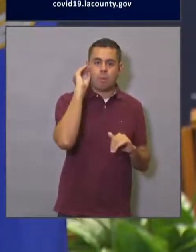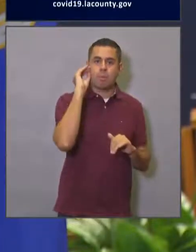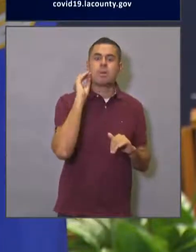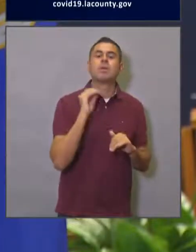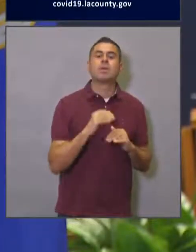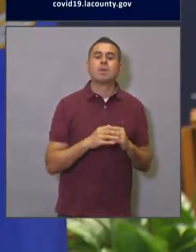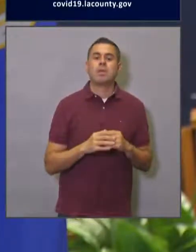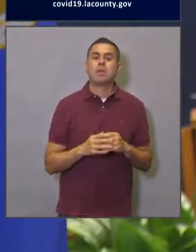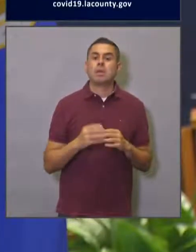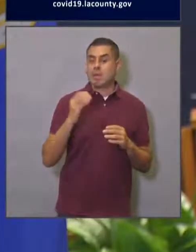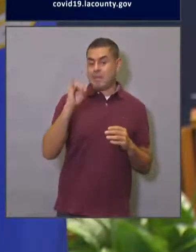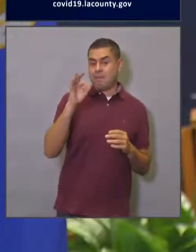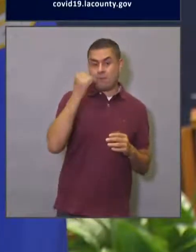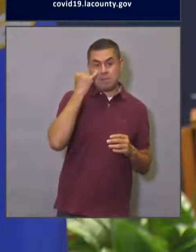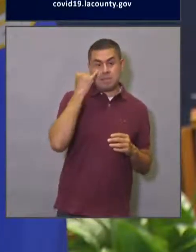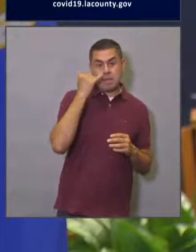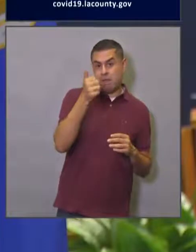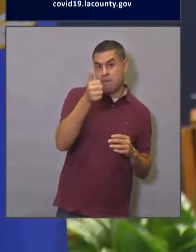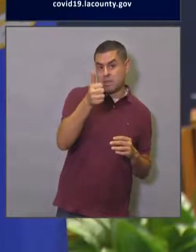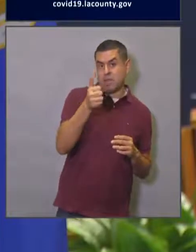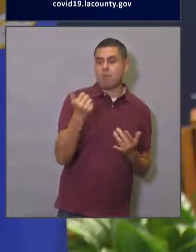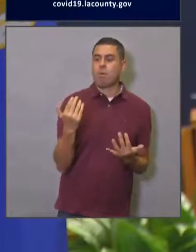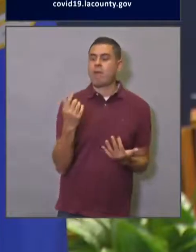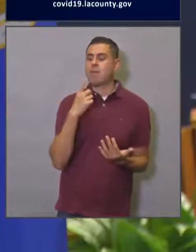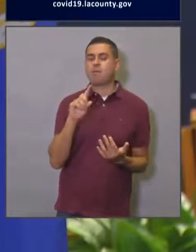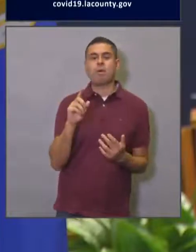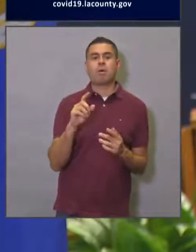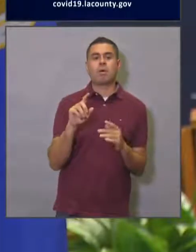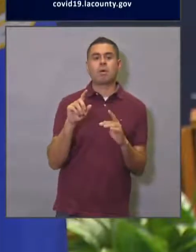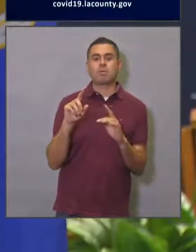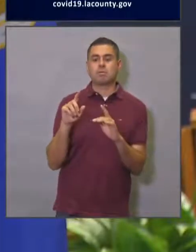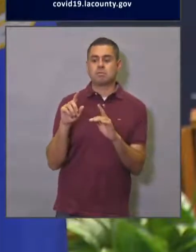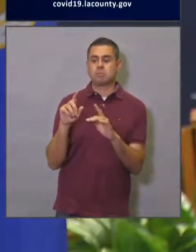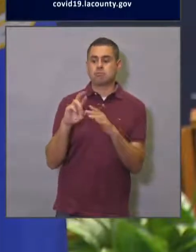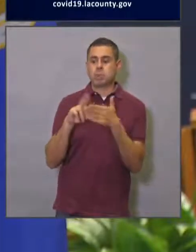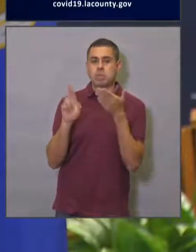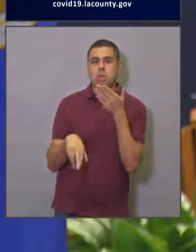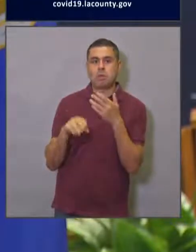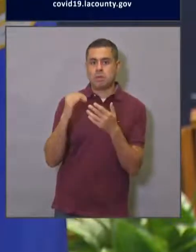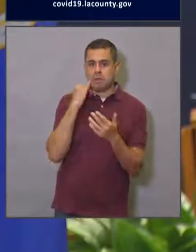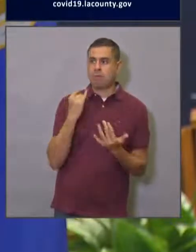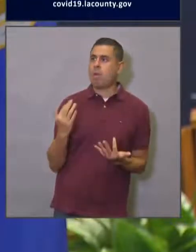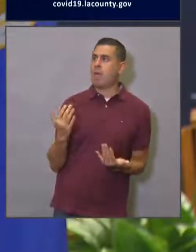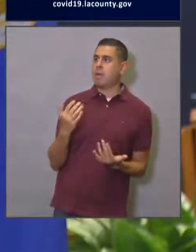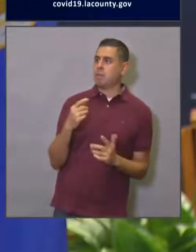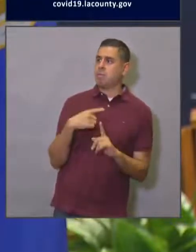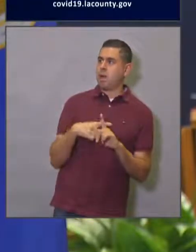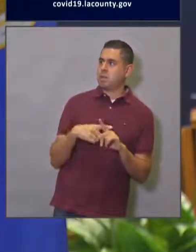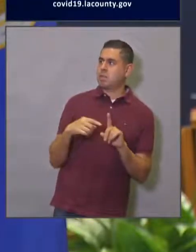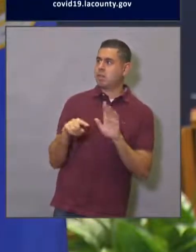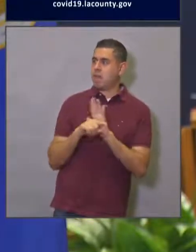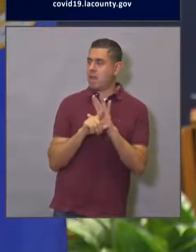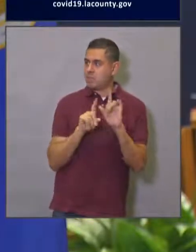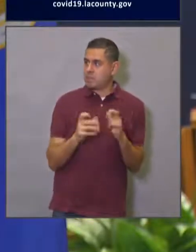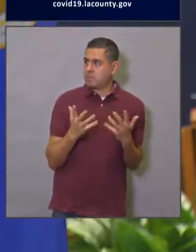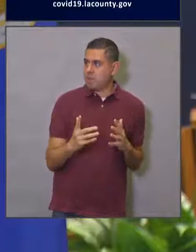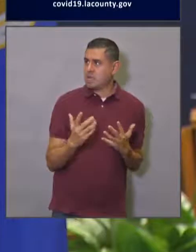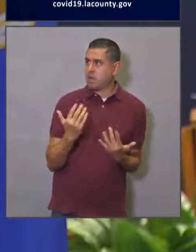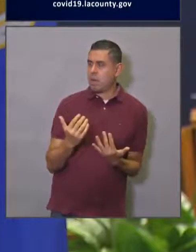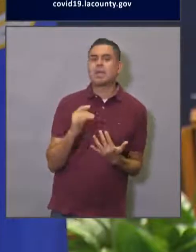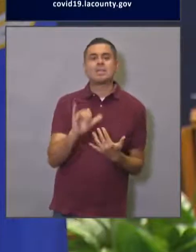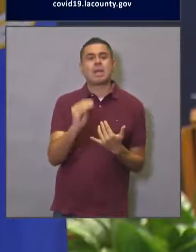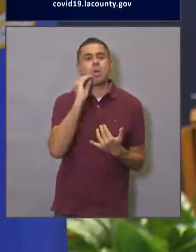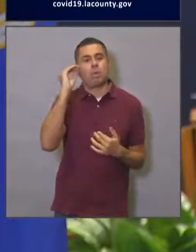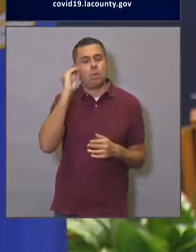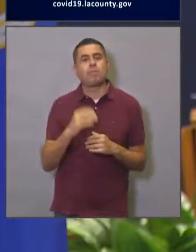esperando los resultados de la prueba. Es importante también que se ponga en cuarentena si ha estado